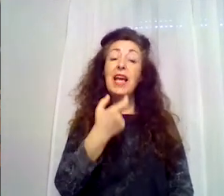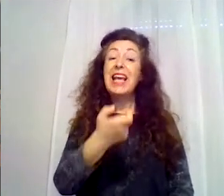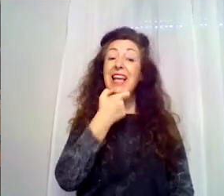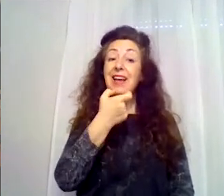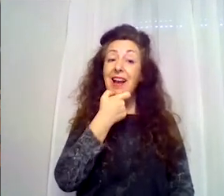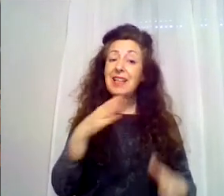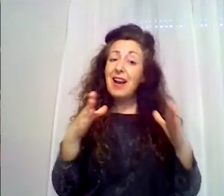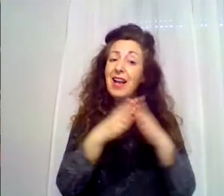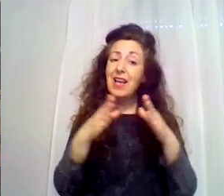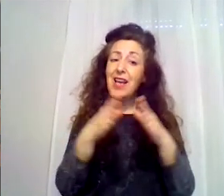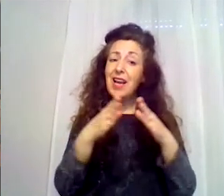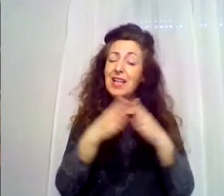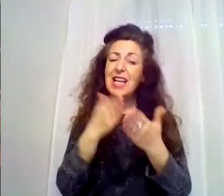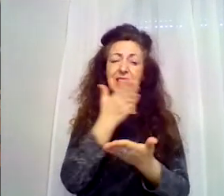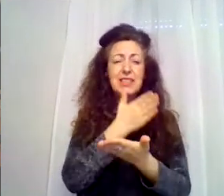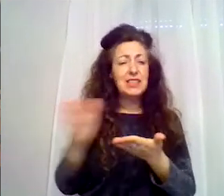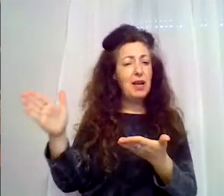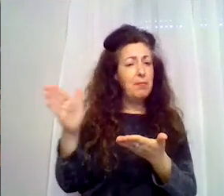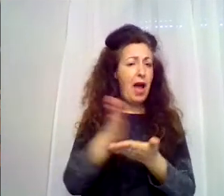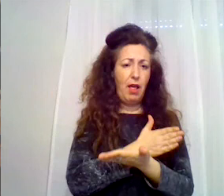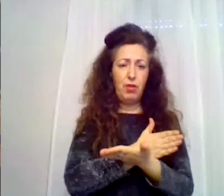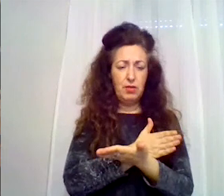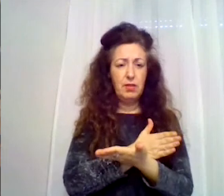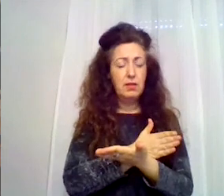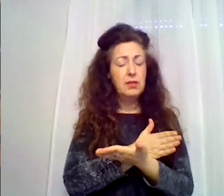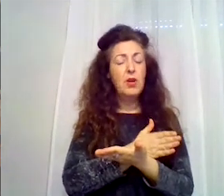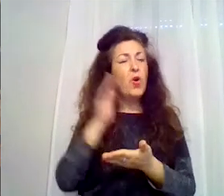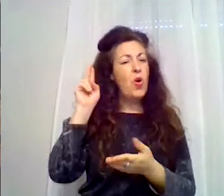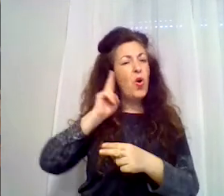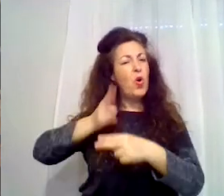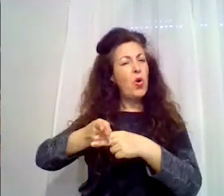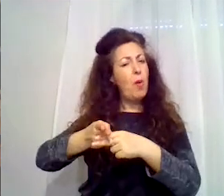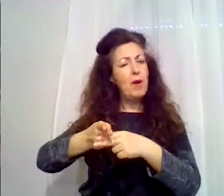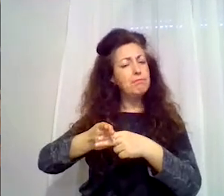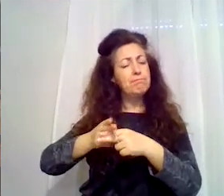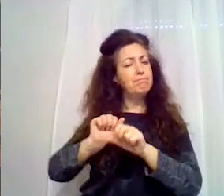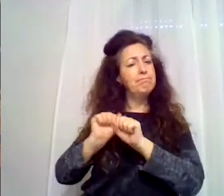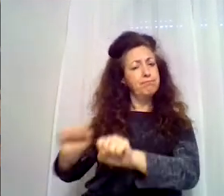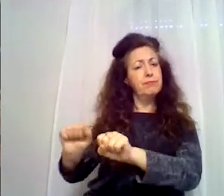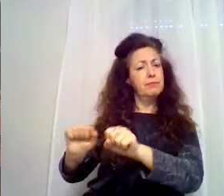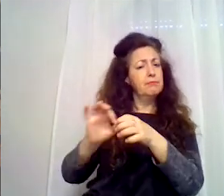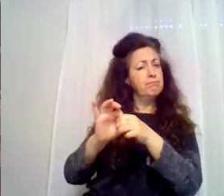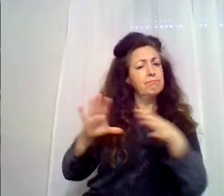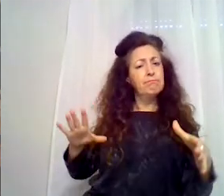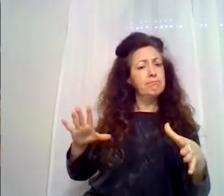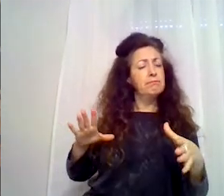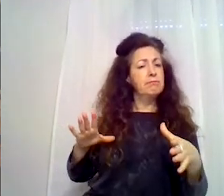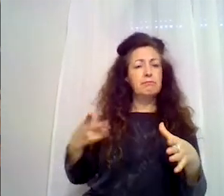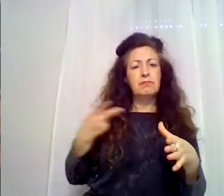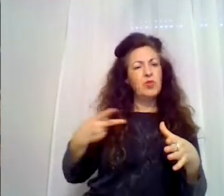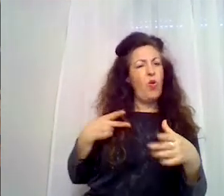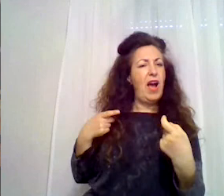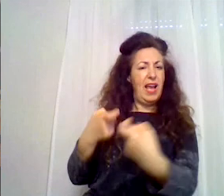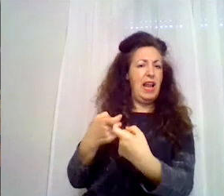Inglaterra, de la cual él es el jefe, decreta la separación de Roma y por lo tanto se crea la enemistad de Roma